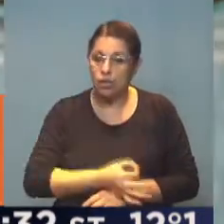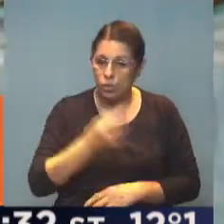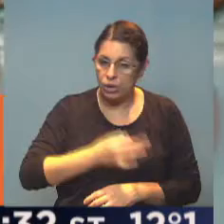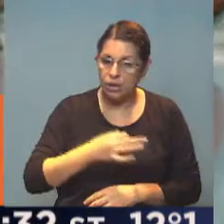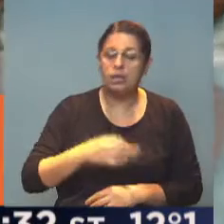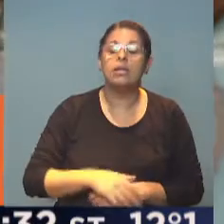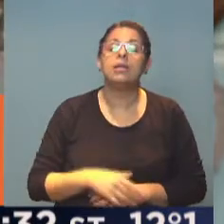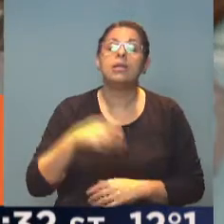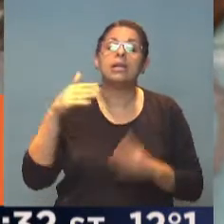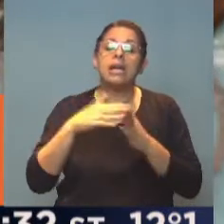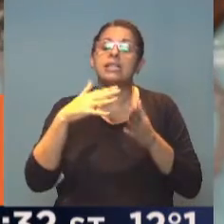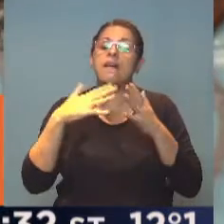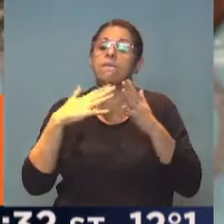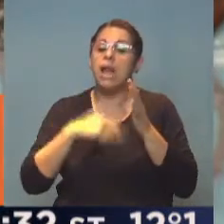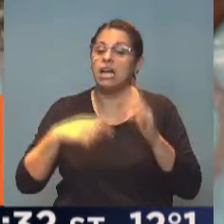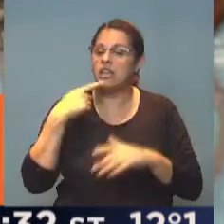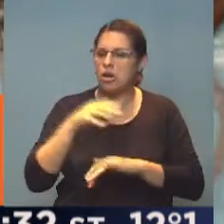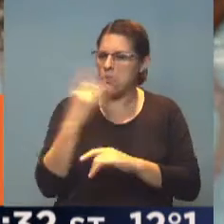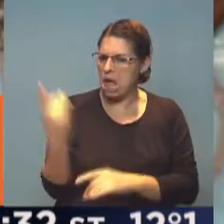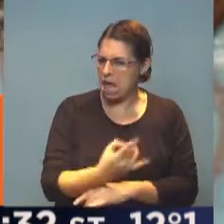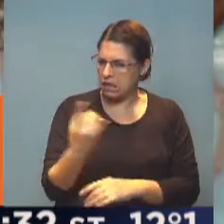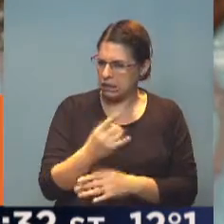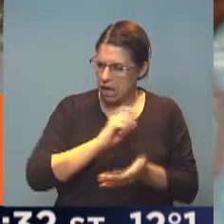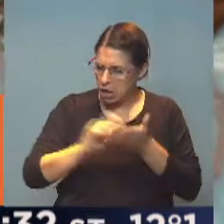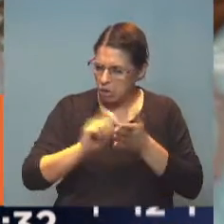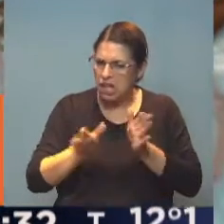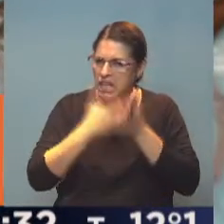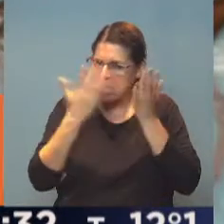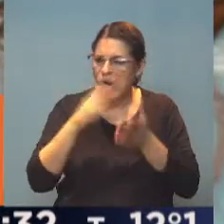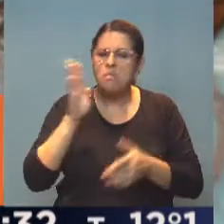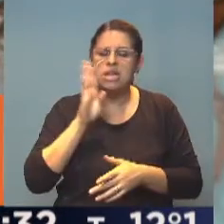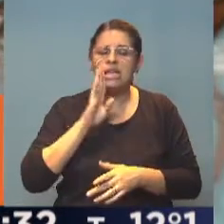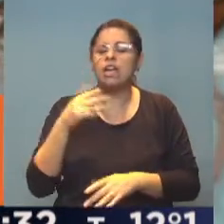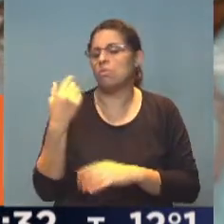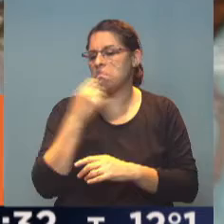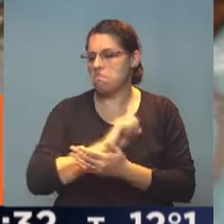general McMaster, desmintió ante los medios la nota del diario norteamericano. El